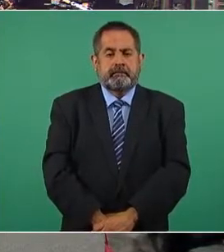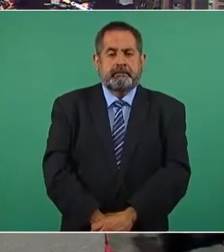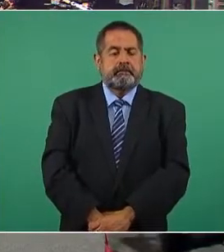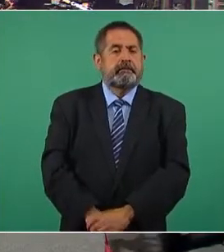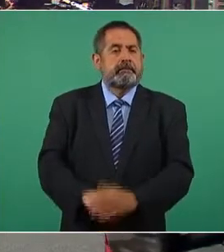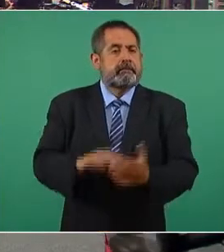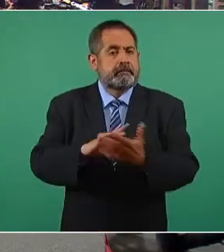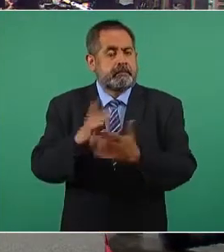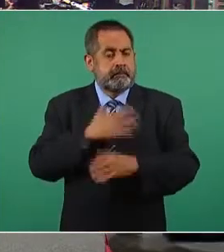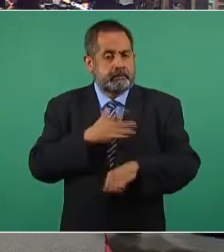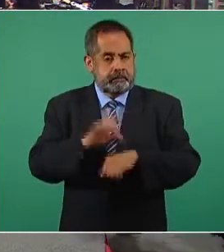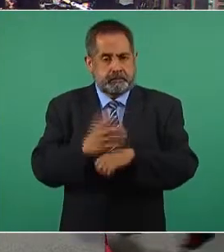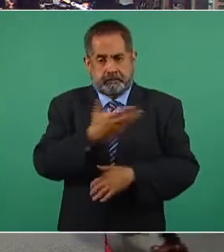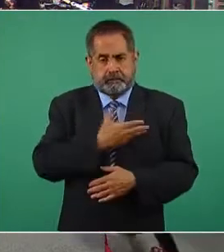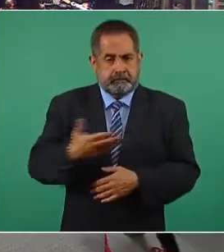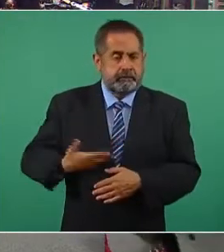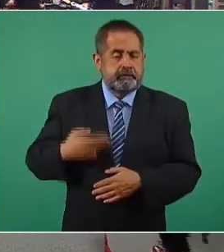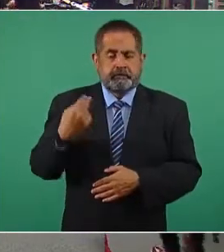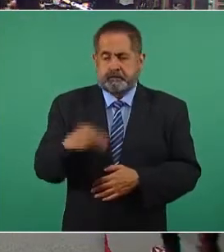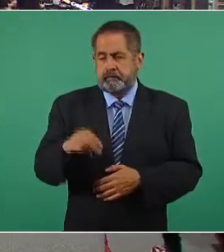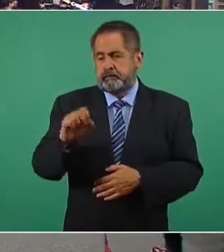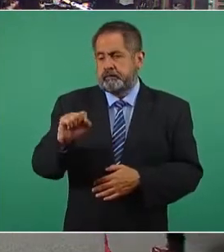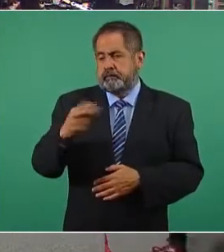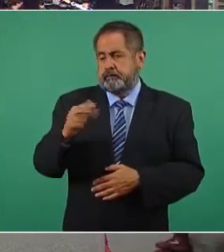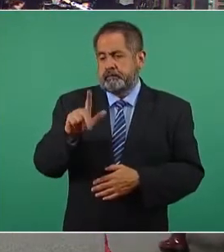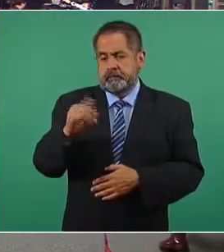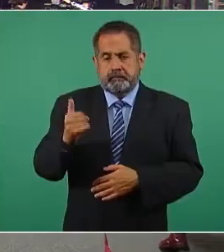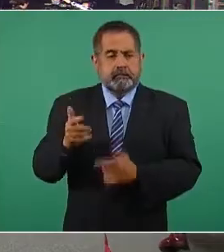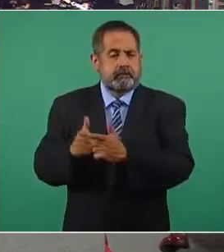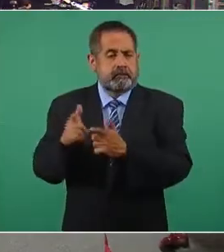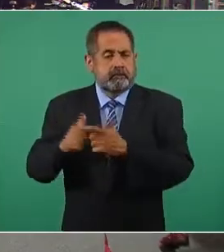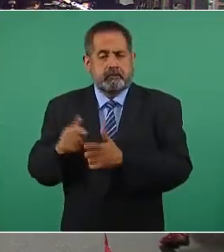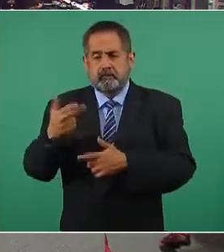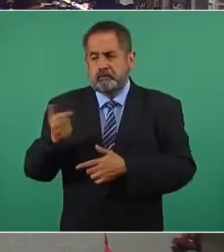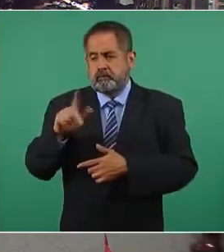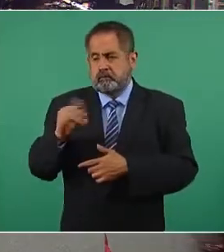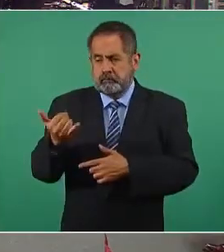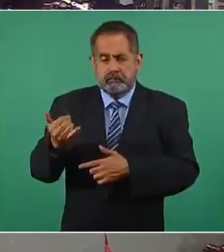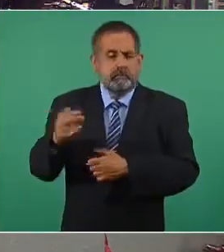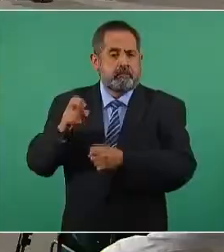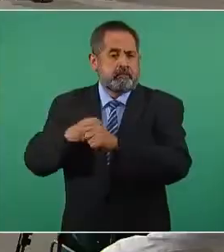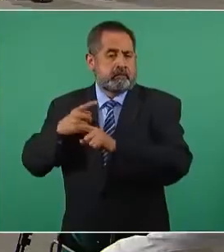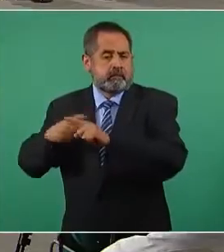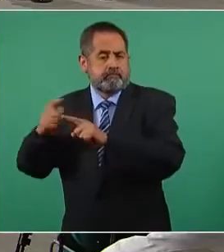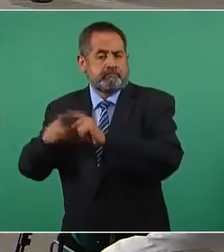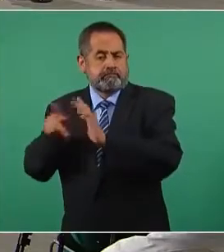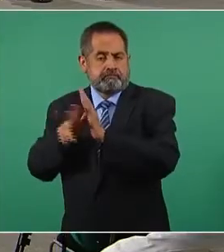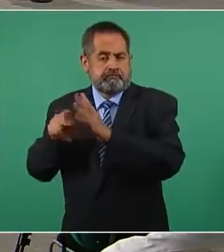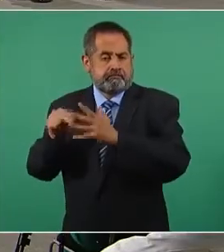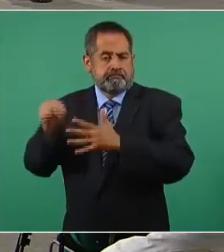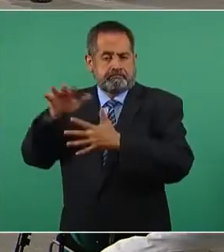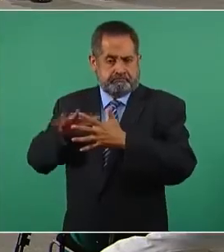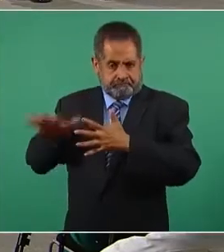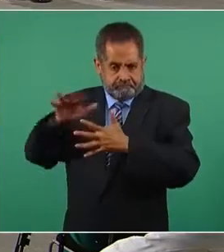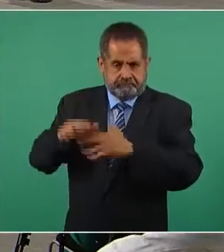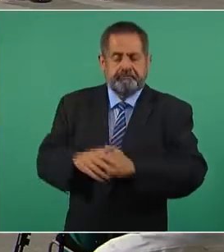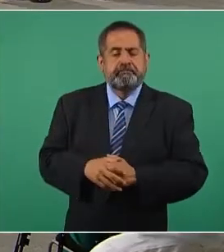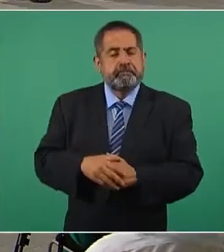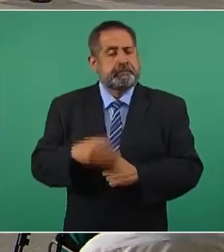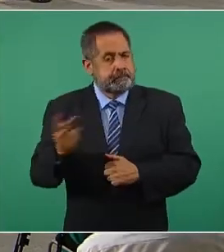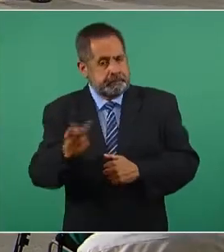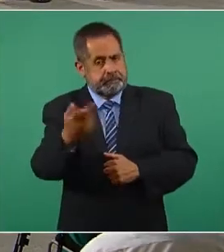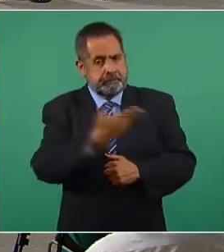Gracias. Buenos días, presidente. Shaila Rosagel, corresponsal del Grupo Gili, el Imparcial de Sonora, La Crónica de Mexicali y Frontera de Tijuana.